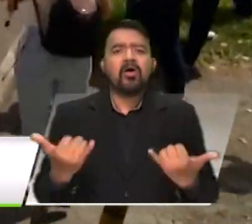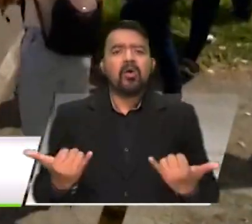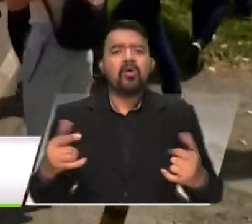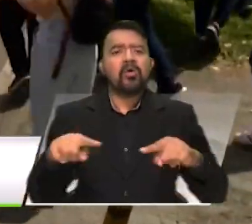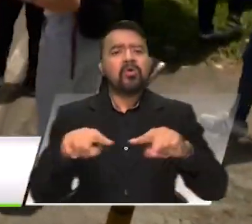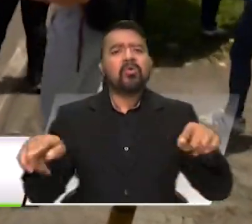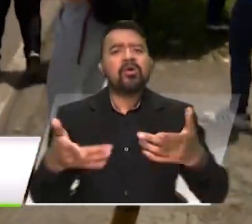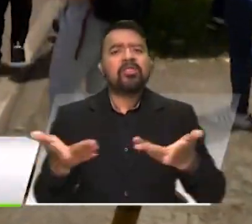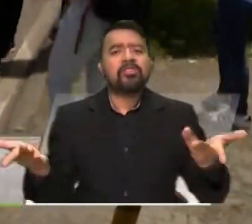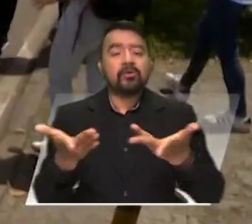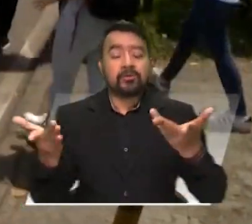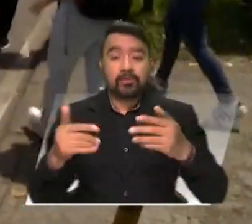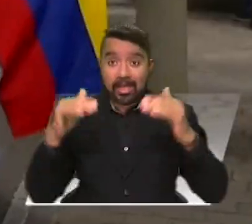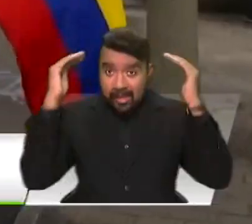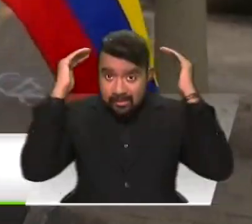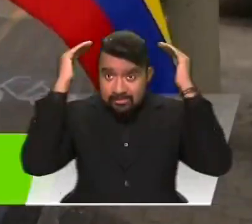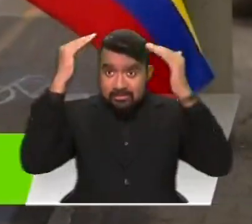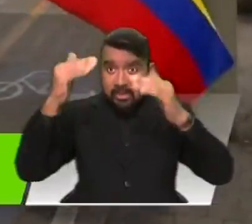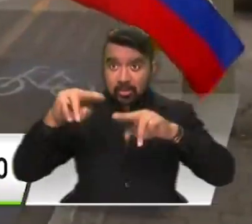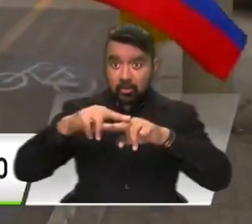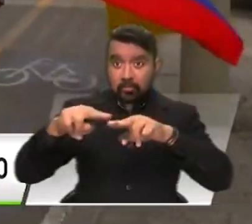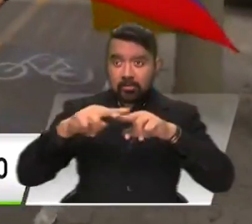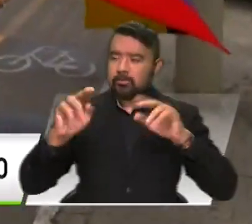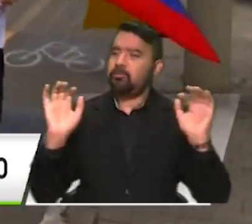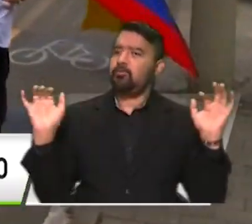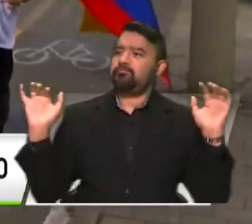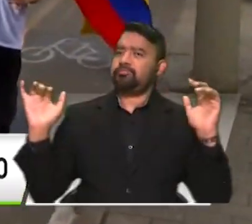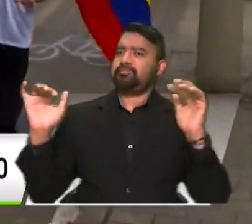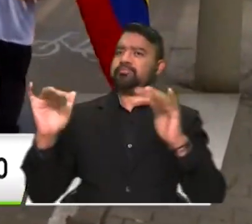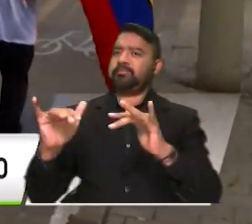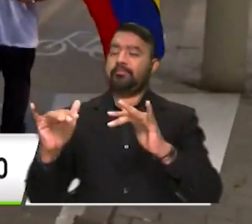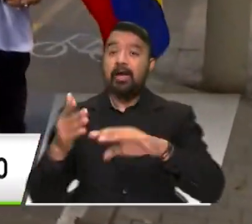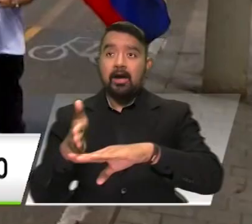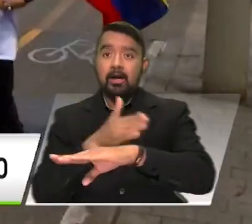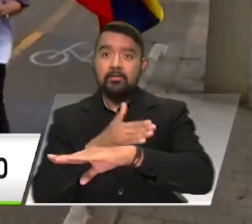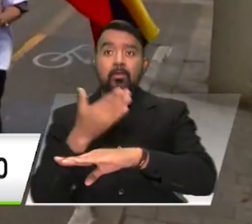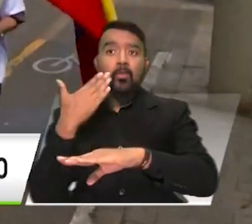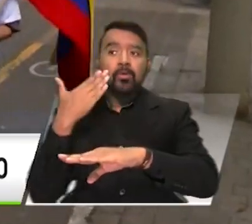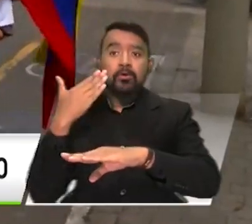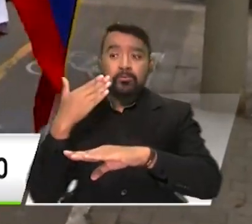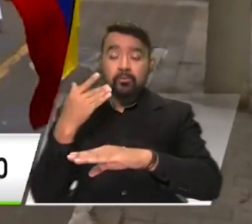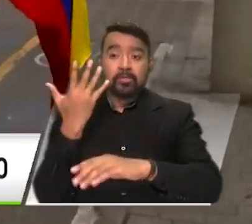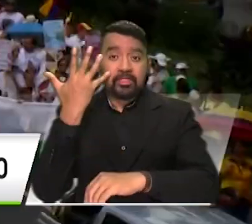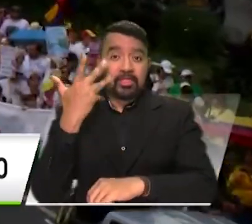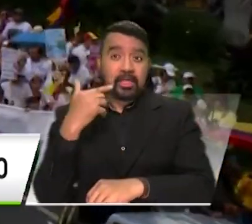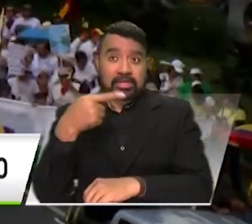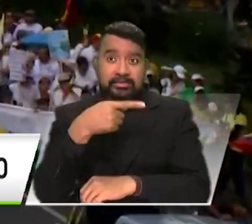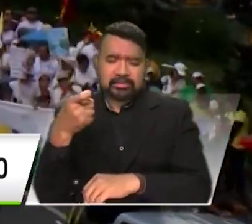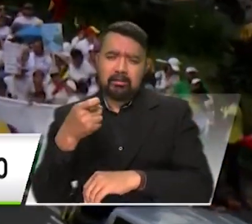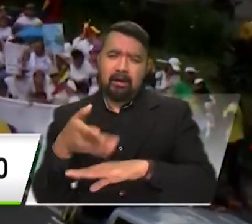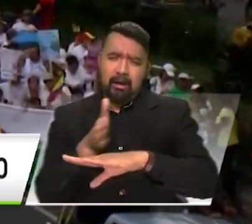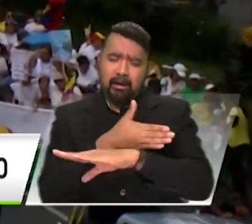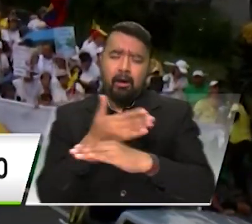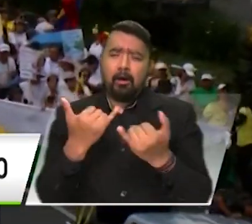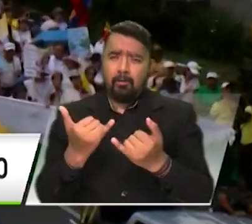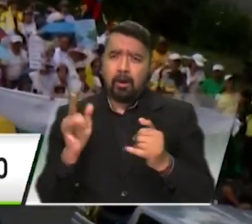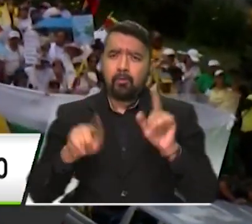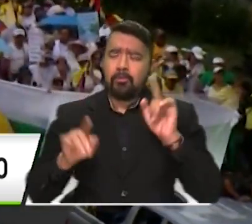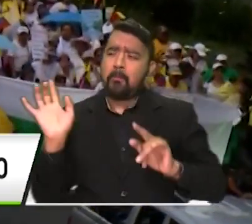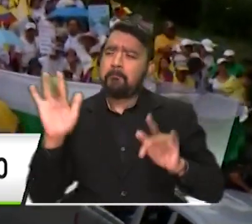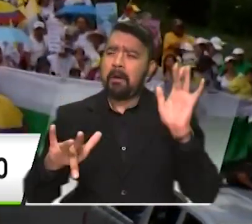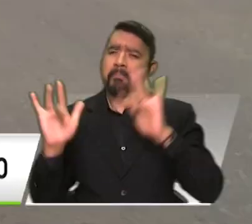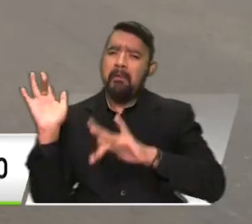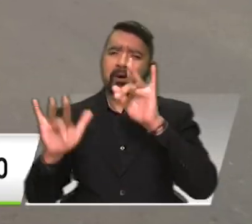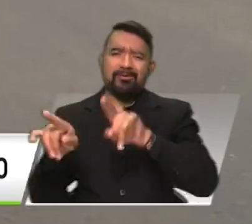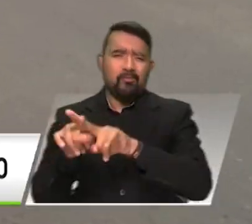del Metro de Medellín. Es la segunda vez que se reúnen en menos de 100 días del gobierno de Gustavo Petro como oposición a las